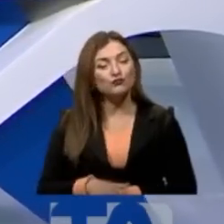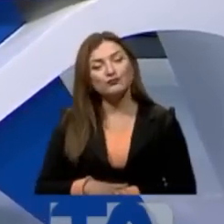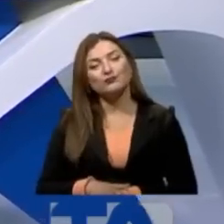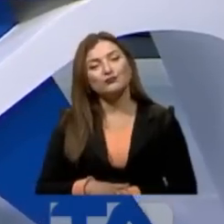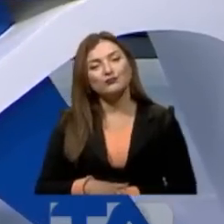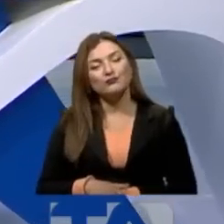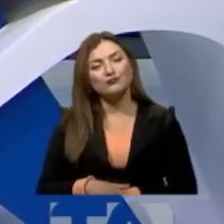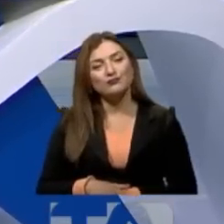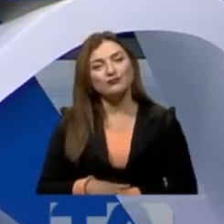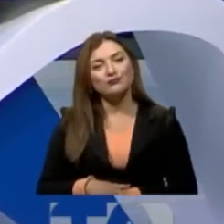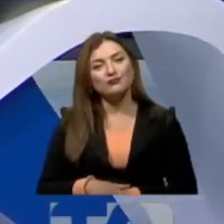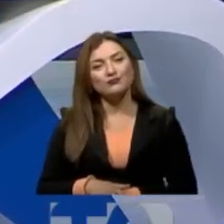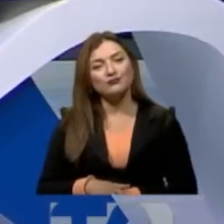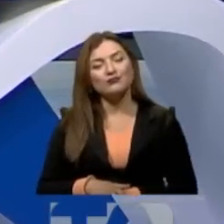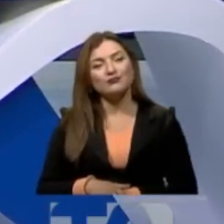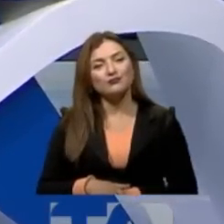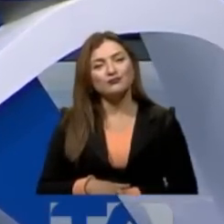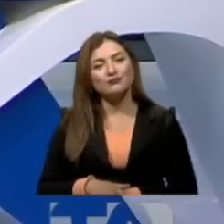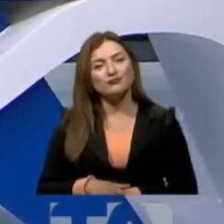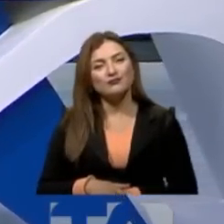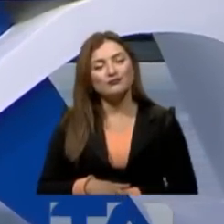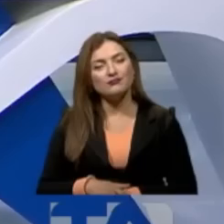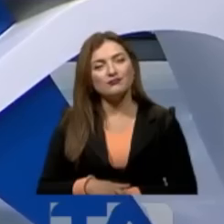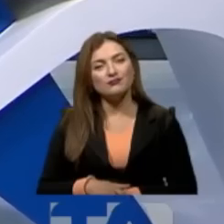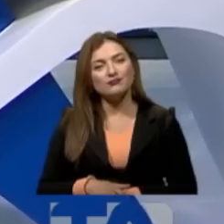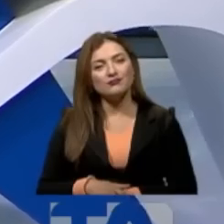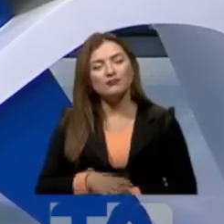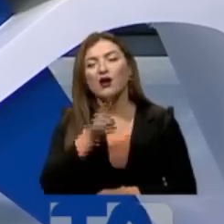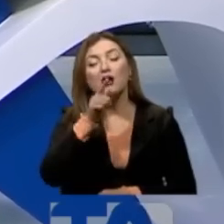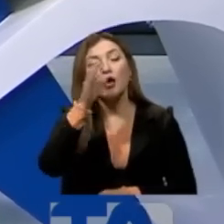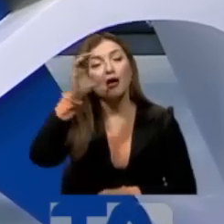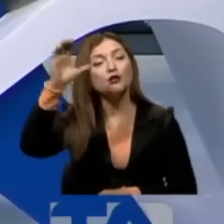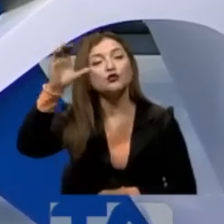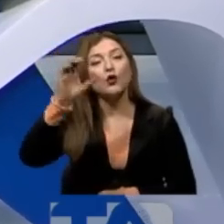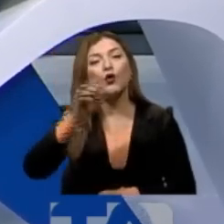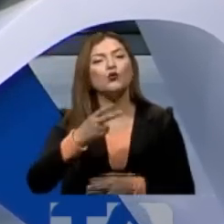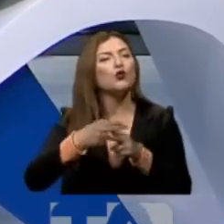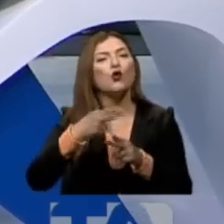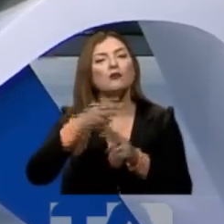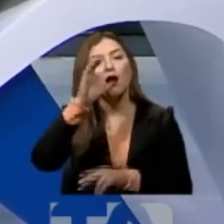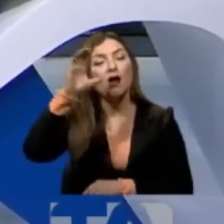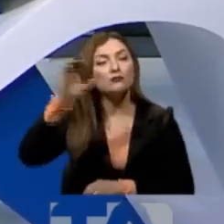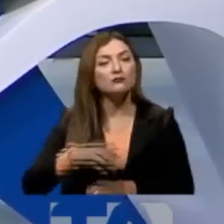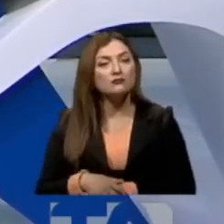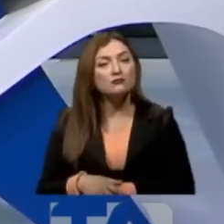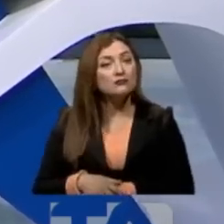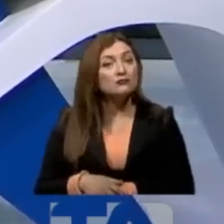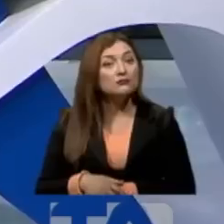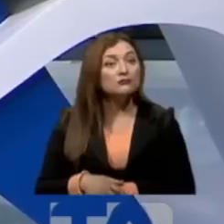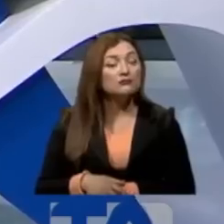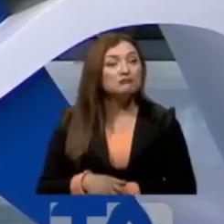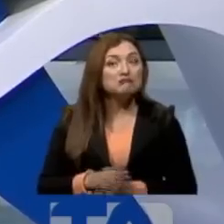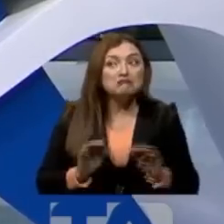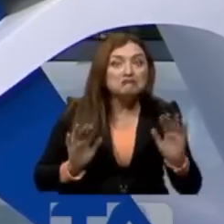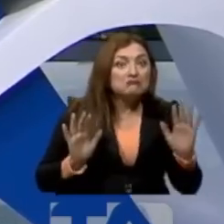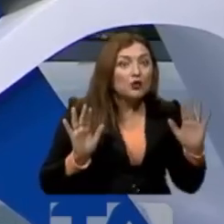efemérides. De las efemérides. ¿De quién es esta canción? ¿Cómo se llama esta canción? Buena pregunta, no tengo idea. No. No, no. Bueno, entonces